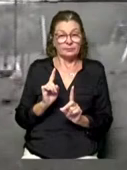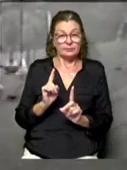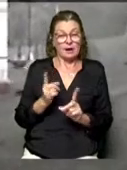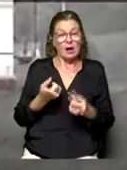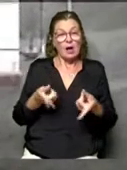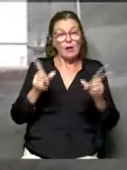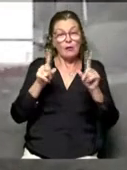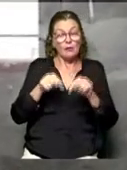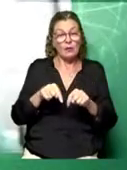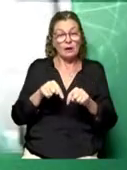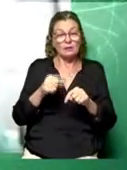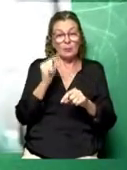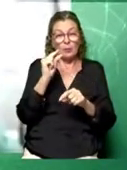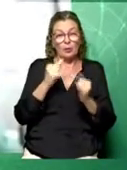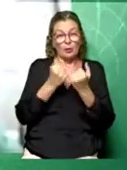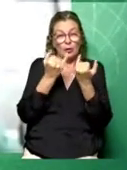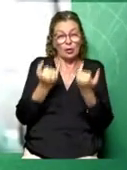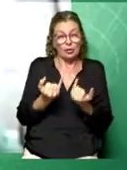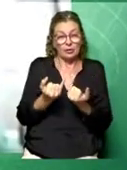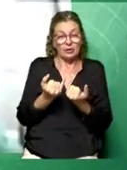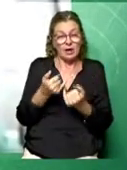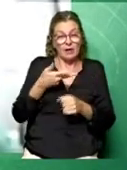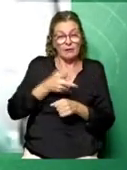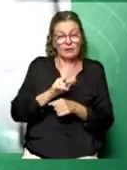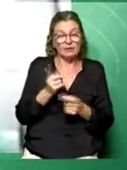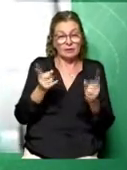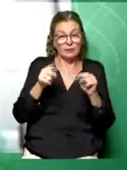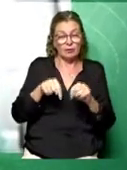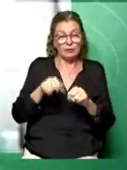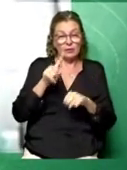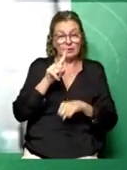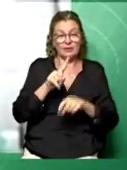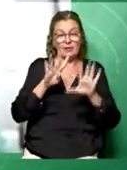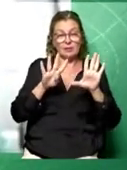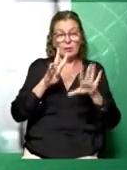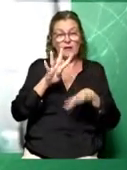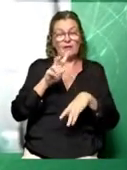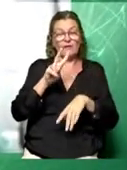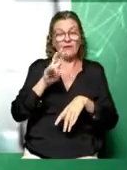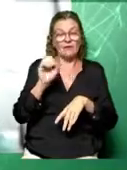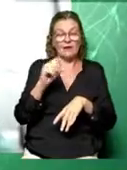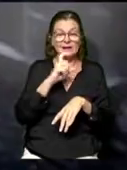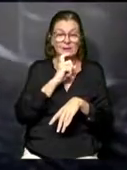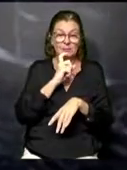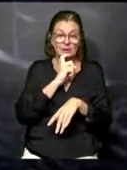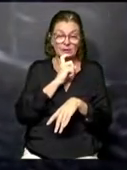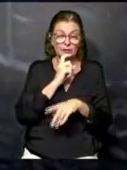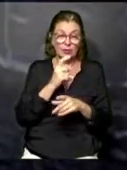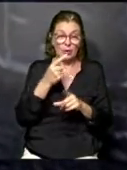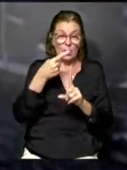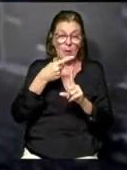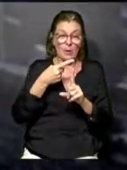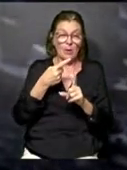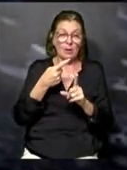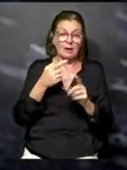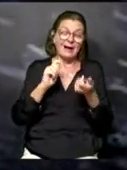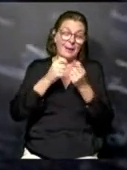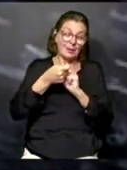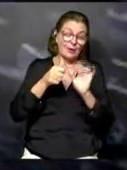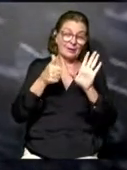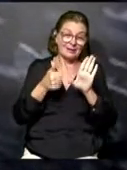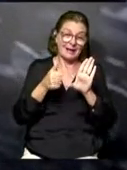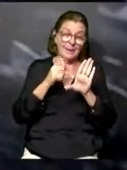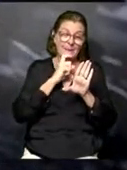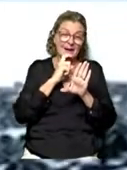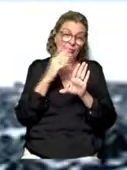a algunos pocos días, o sea, tenemos fecha de regreso ahora el 19-20 de marzo en vez del 6, que era la fecha original.